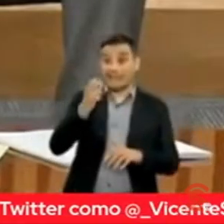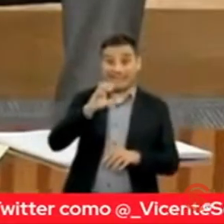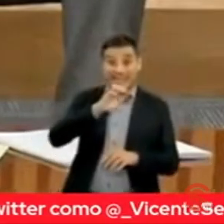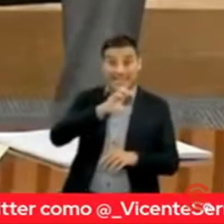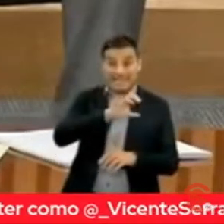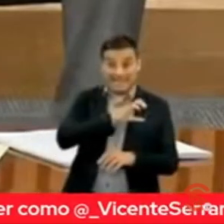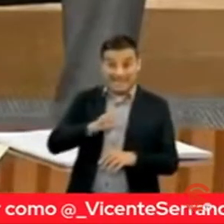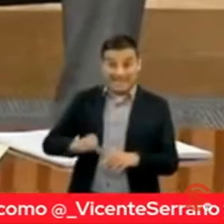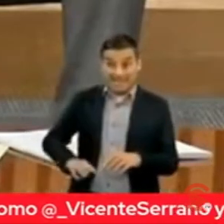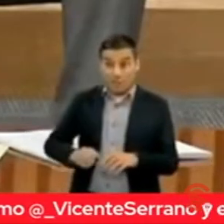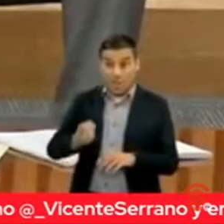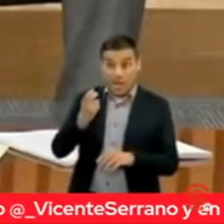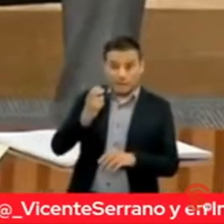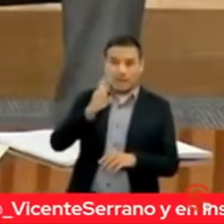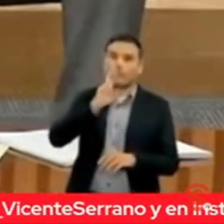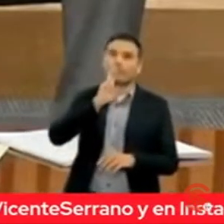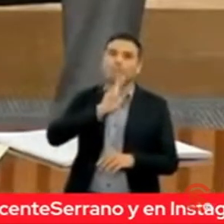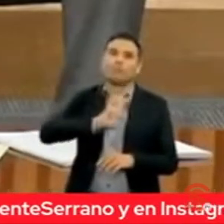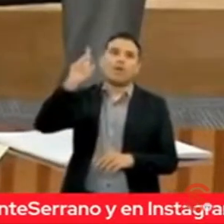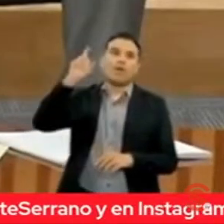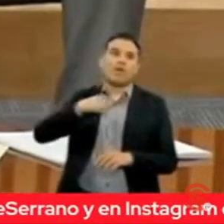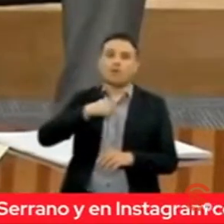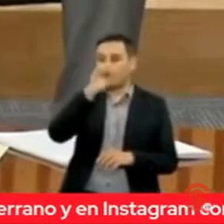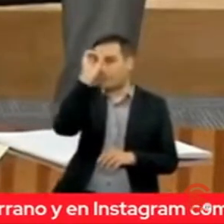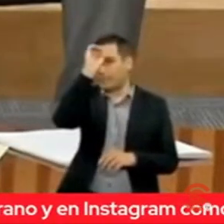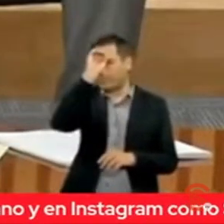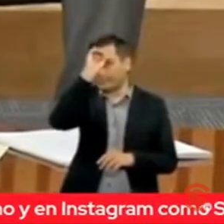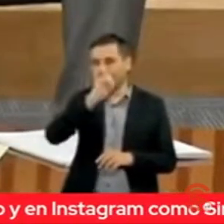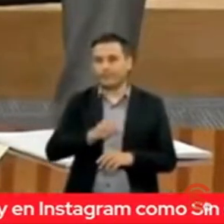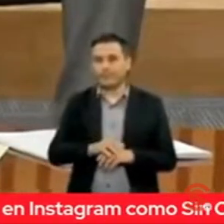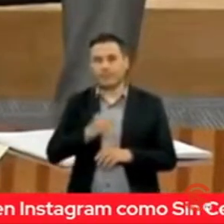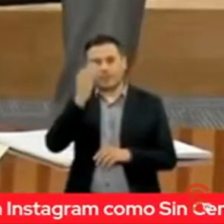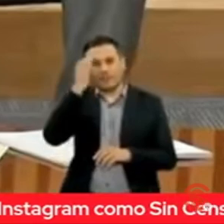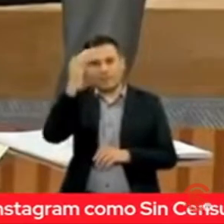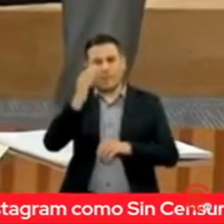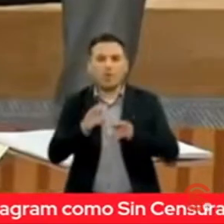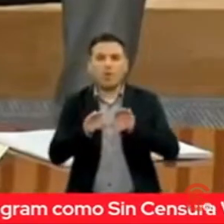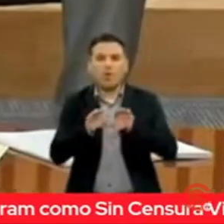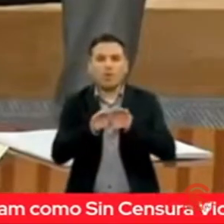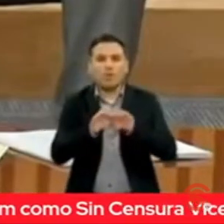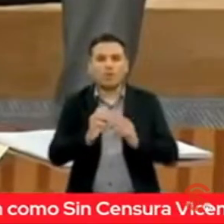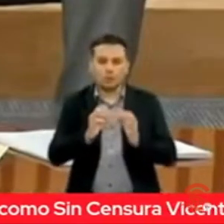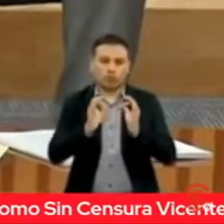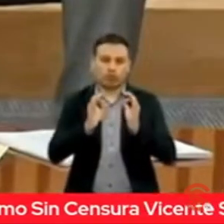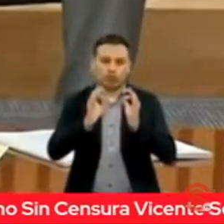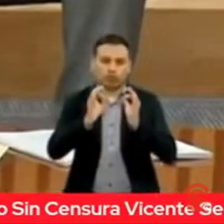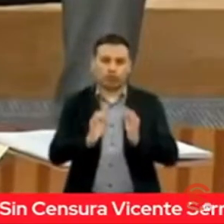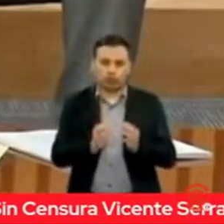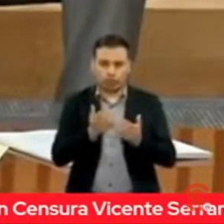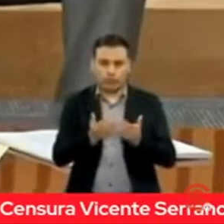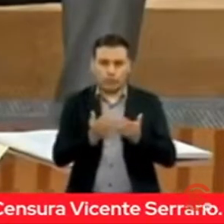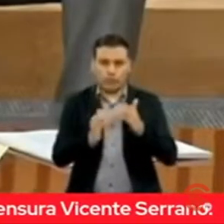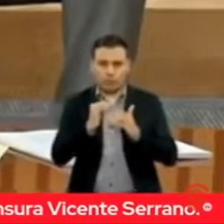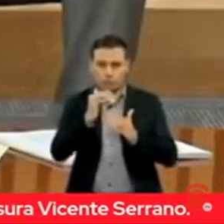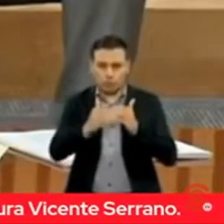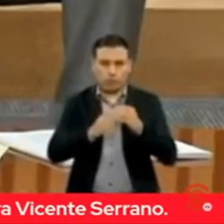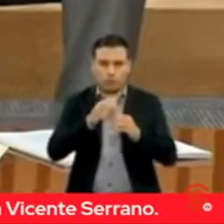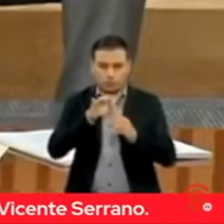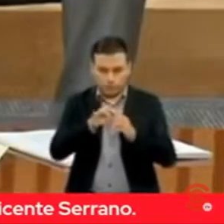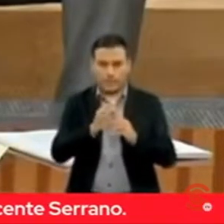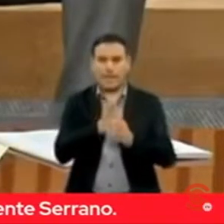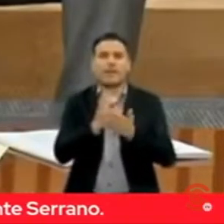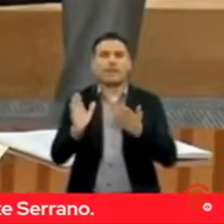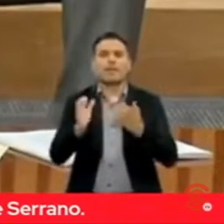las elaboraron eran las mejores opciones. Por lo que hace a la temporalidad, su difusión aconteció en los actuales procesos electorales. Y respecto